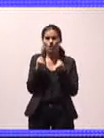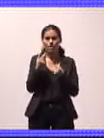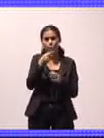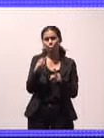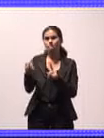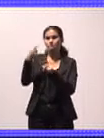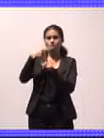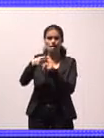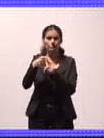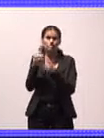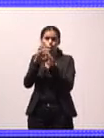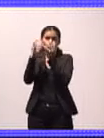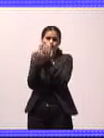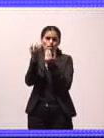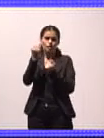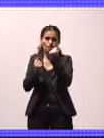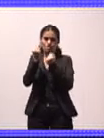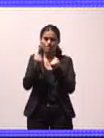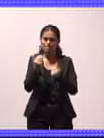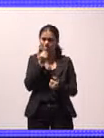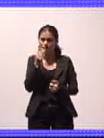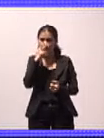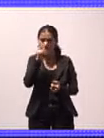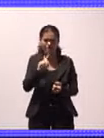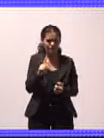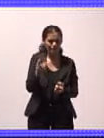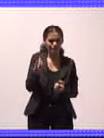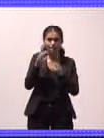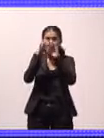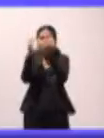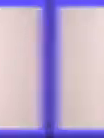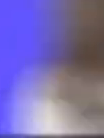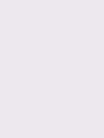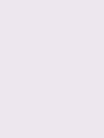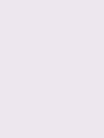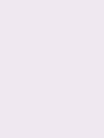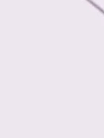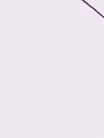sumaría a la economía mundial. Y no sé por qué no todos queremos ver una economía mundial más fortalecida.